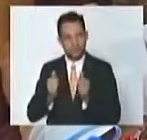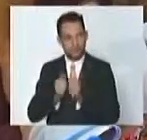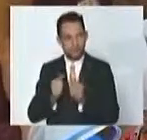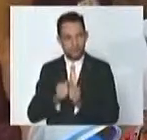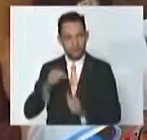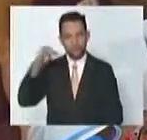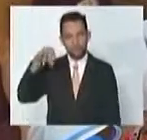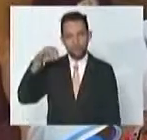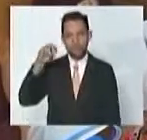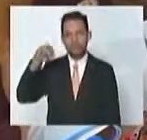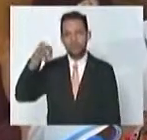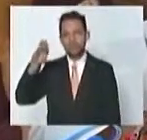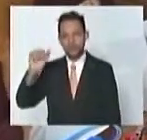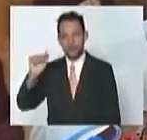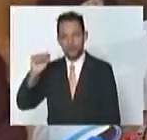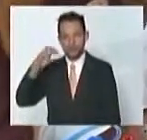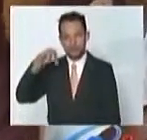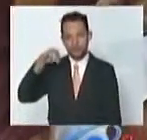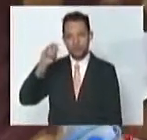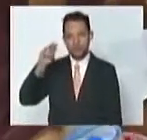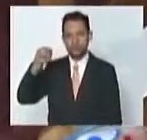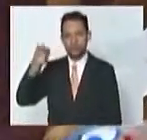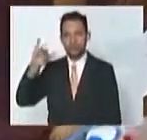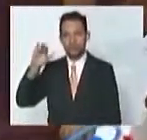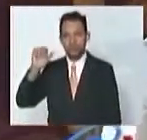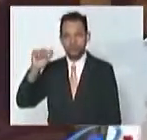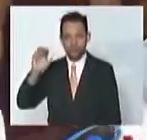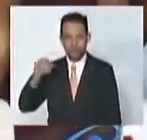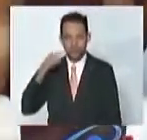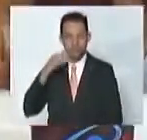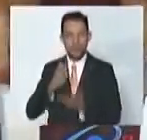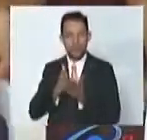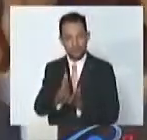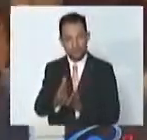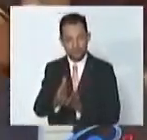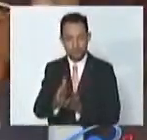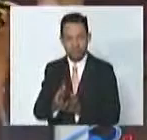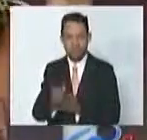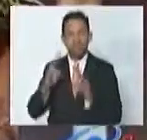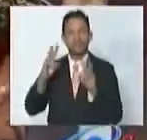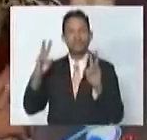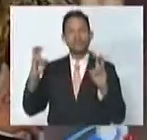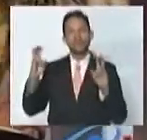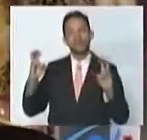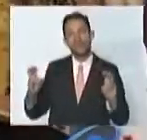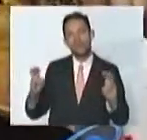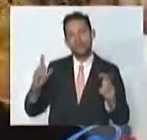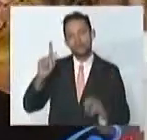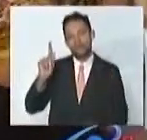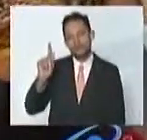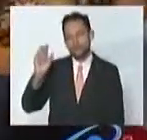Mónica Estrada Villegas, y ella es fonoaudióloga. Y ustedes han oído hablar mucho de ese tema,